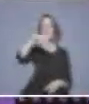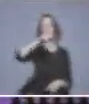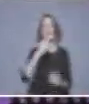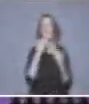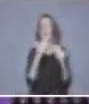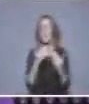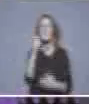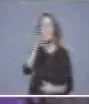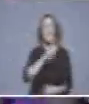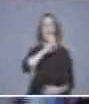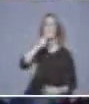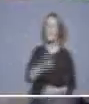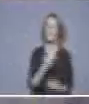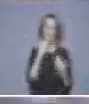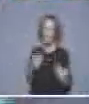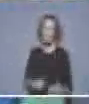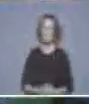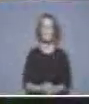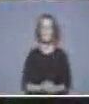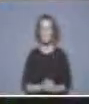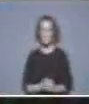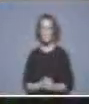no, a nuestra afición.